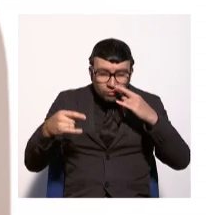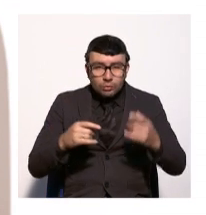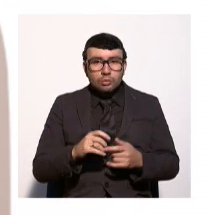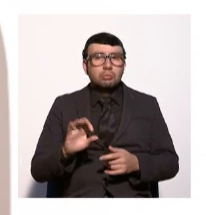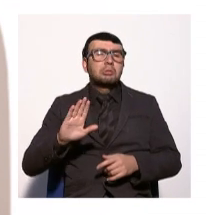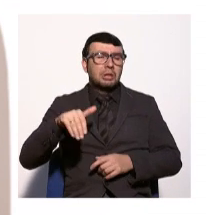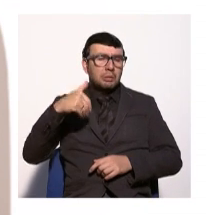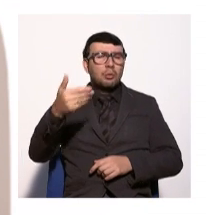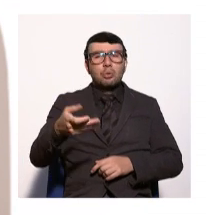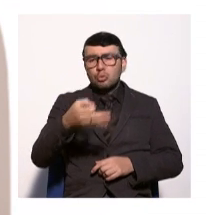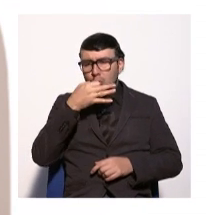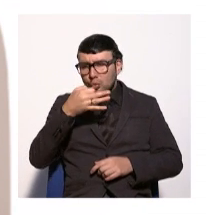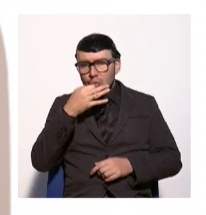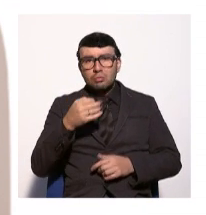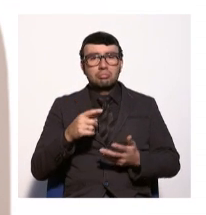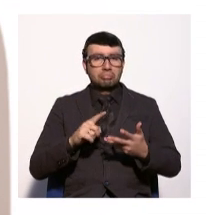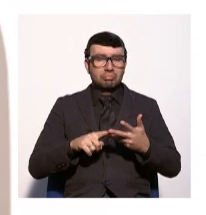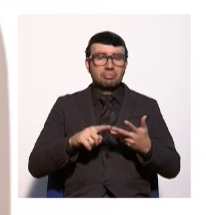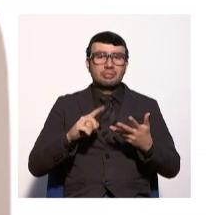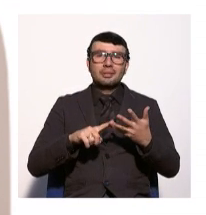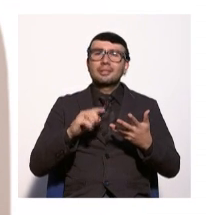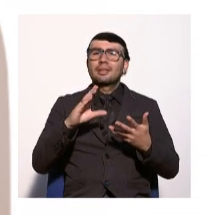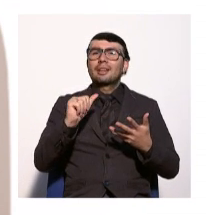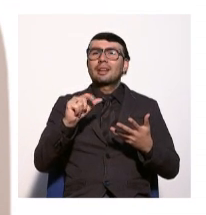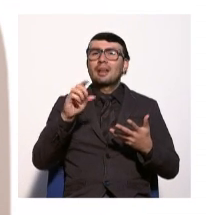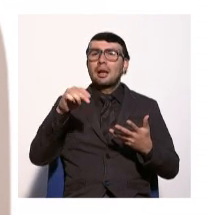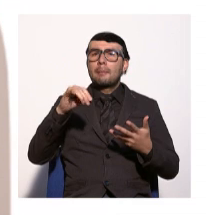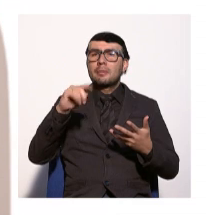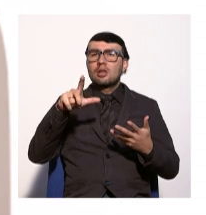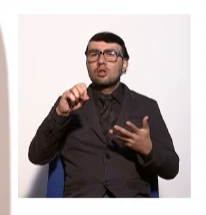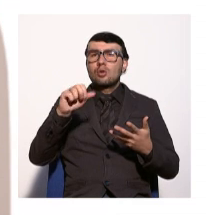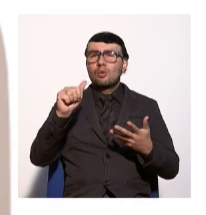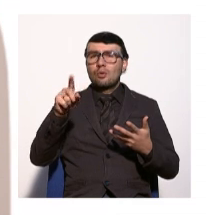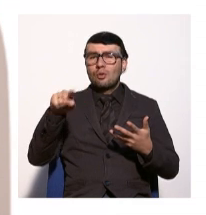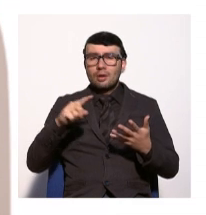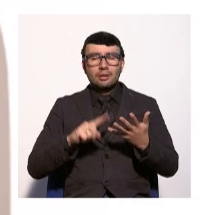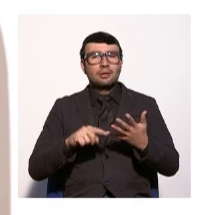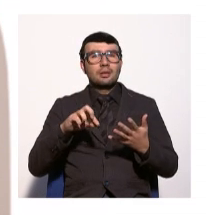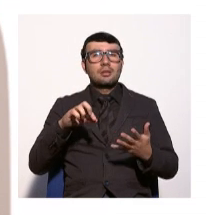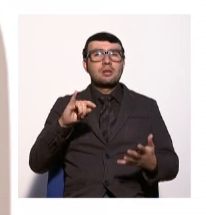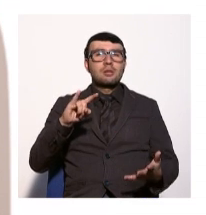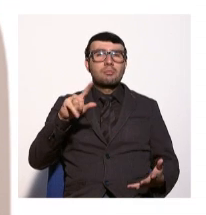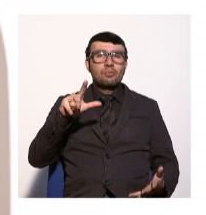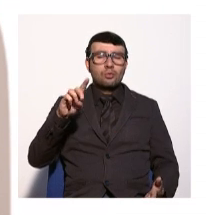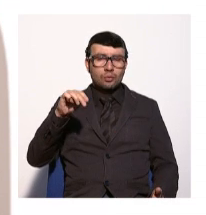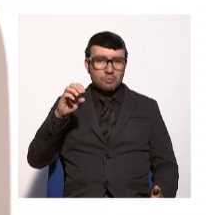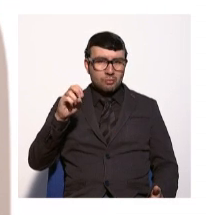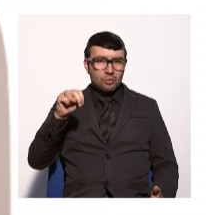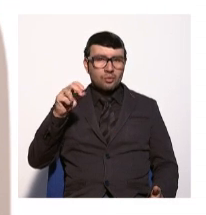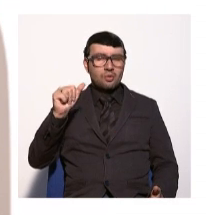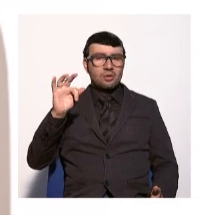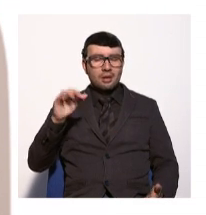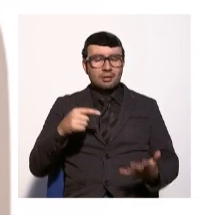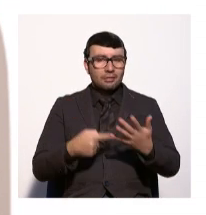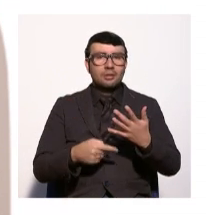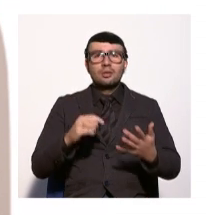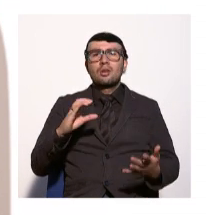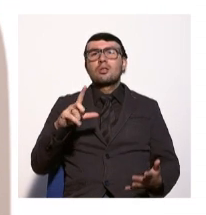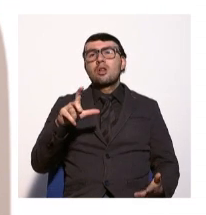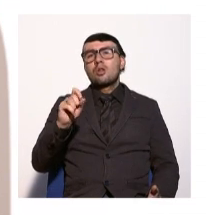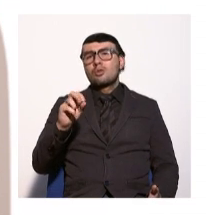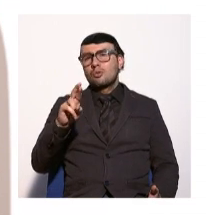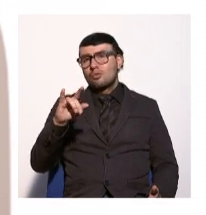pulmonar y utilizamos en estos casos el omega 3 el ginkgo biloba el cloruro de magnesio los enemas de café